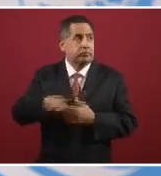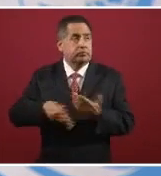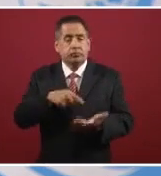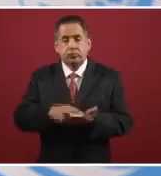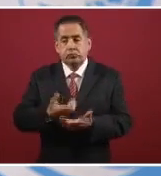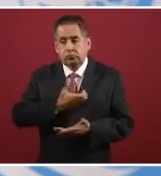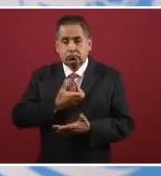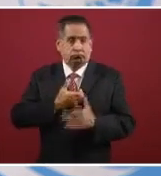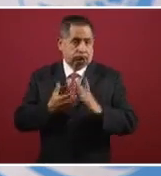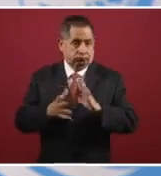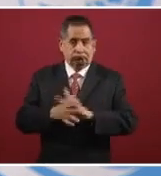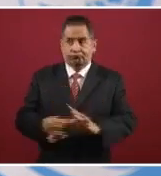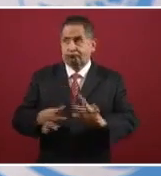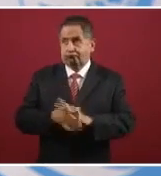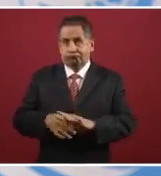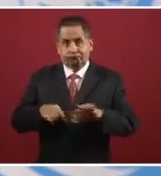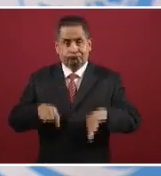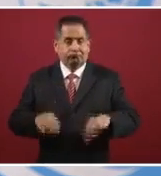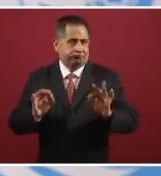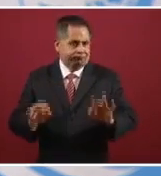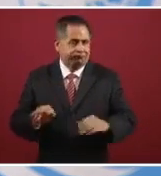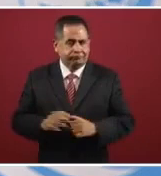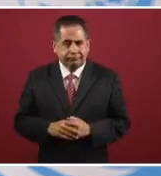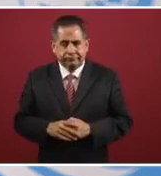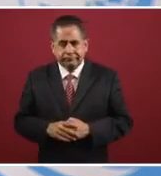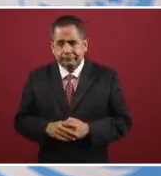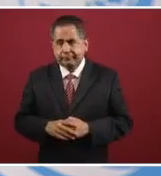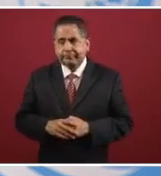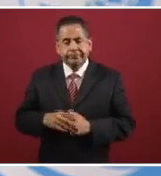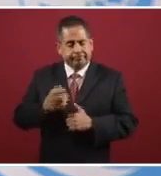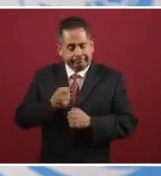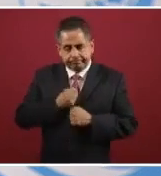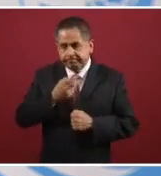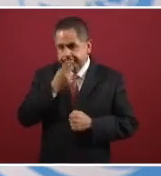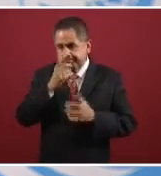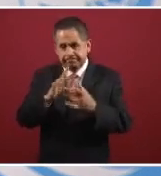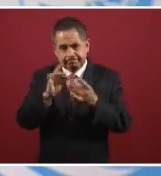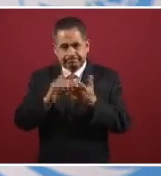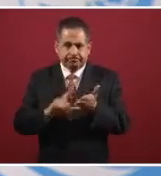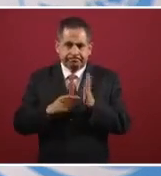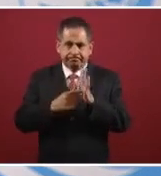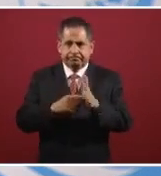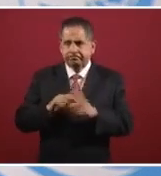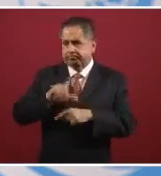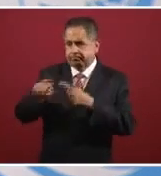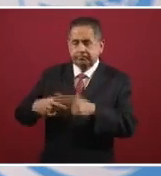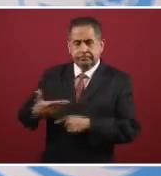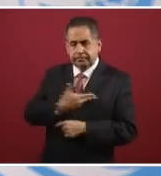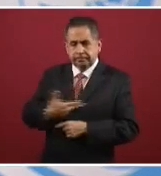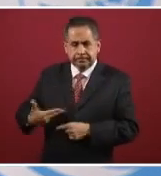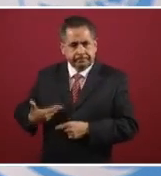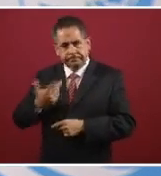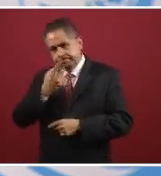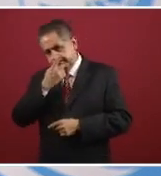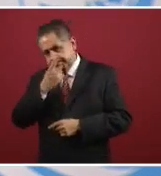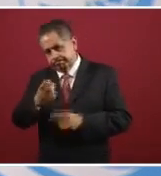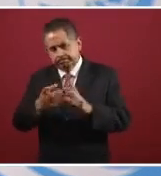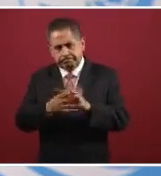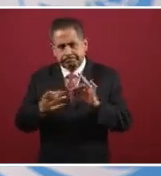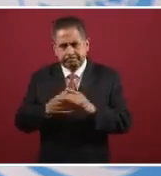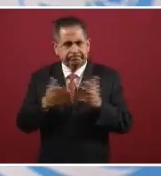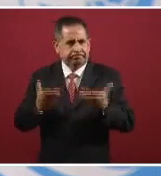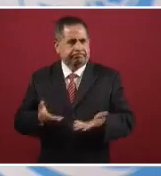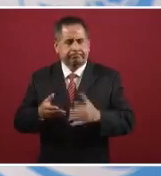se explicó, y se quiere manifestar con esto, ya lo hará el propio presidente de la República, quién mejor que él